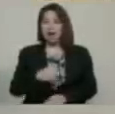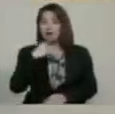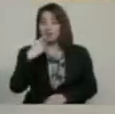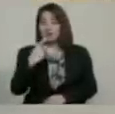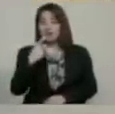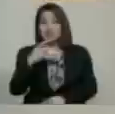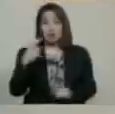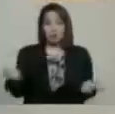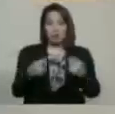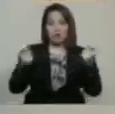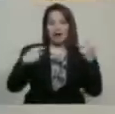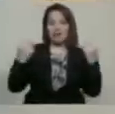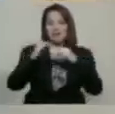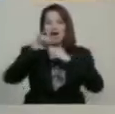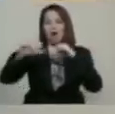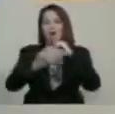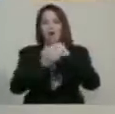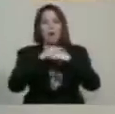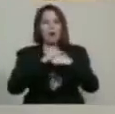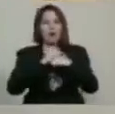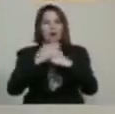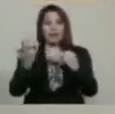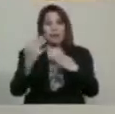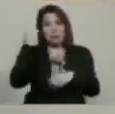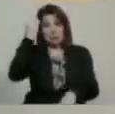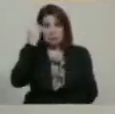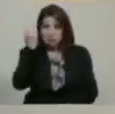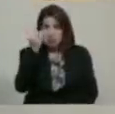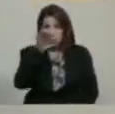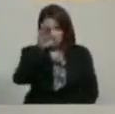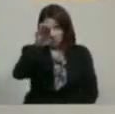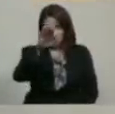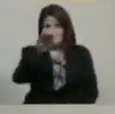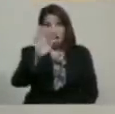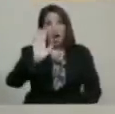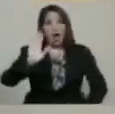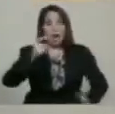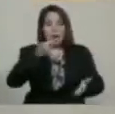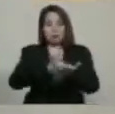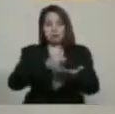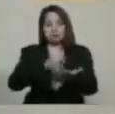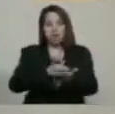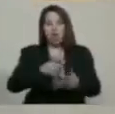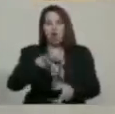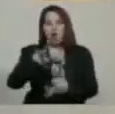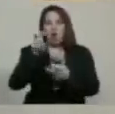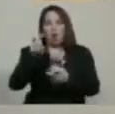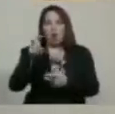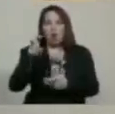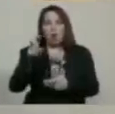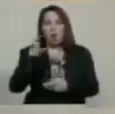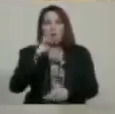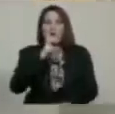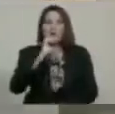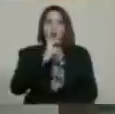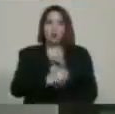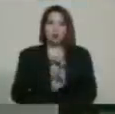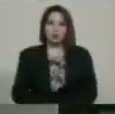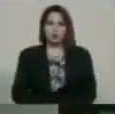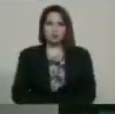en vivo y directo. Si piensa en futuro, ustedes, hermanas trabajadoras que están aquí presentes, hermanos